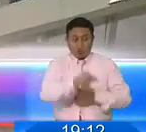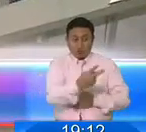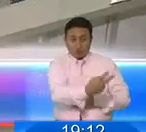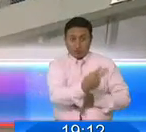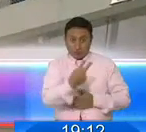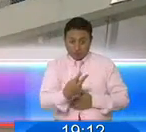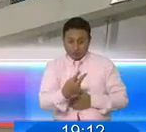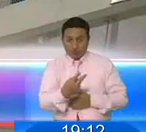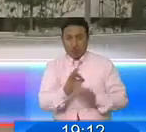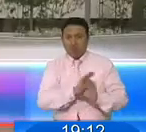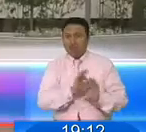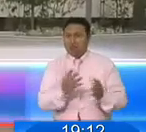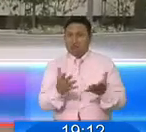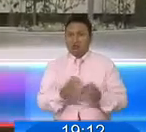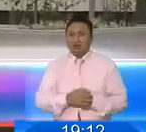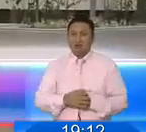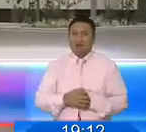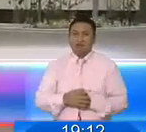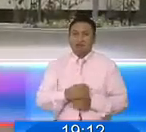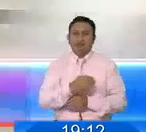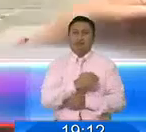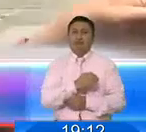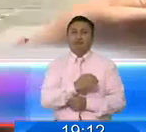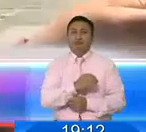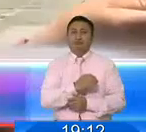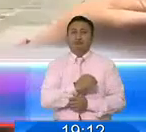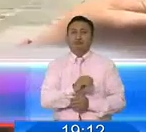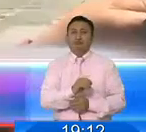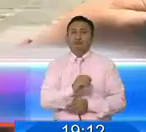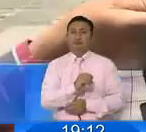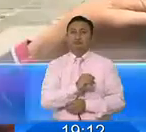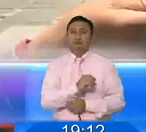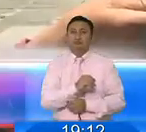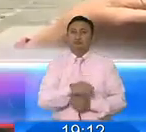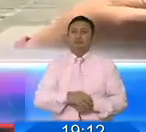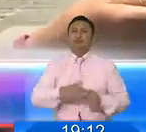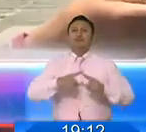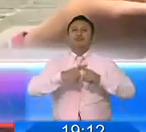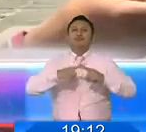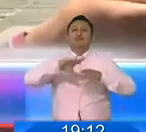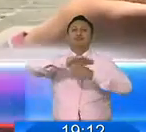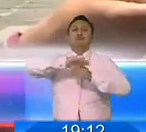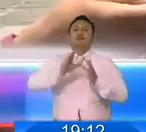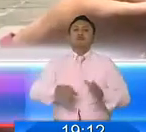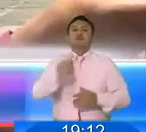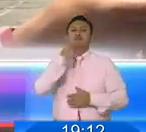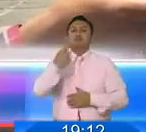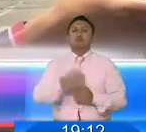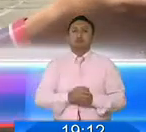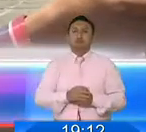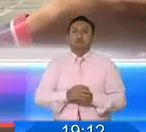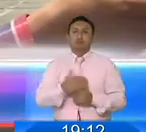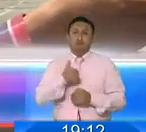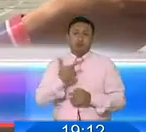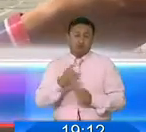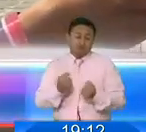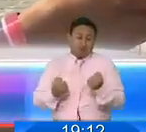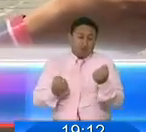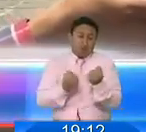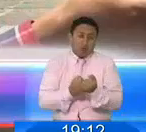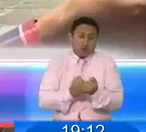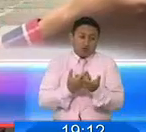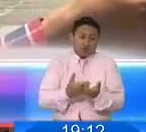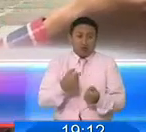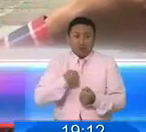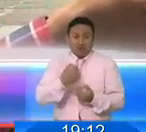vida a los dos ciudadanos la excanciller lo único que manifiesta es que hubo una colaboración que solamente se les